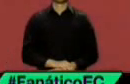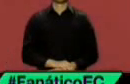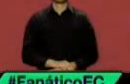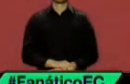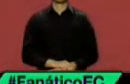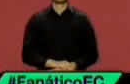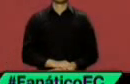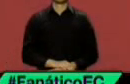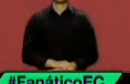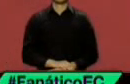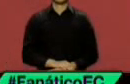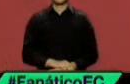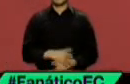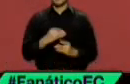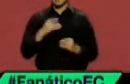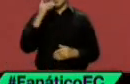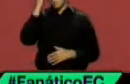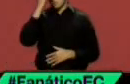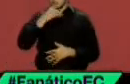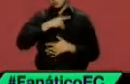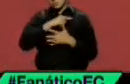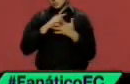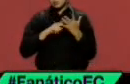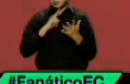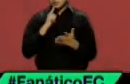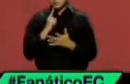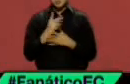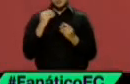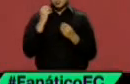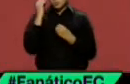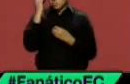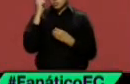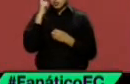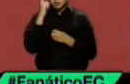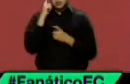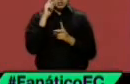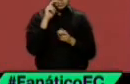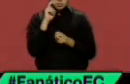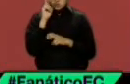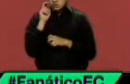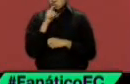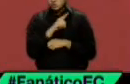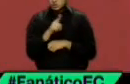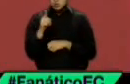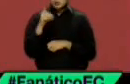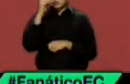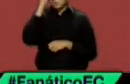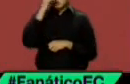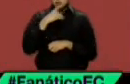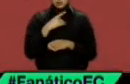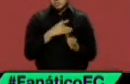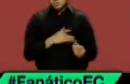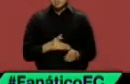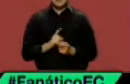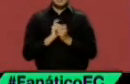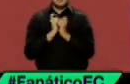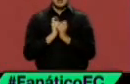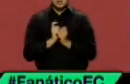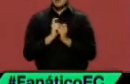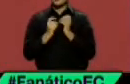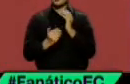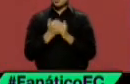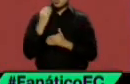Hay muchas decisiones que tomar, mucha información que tengo que recabar. para tomar decisiones. Hay cambio